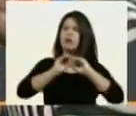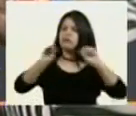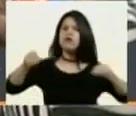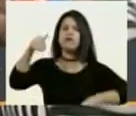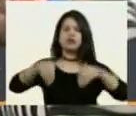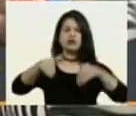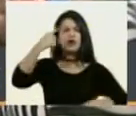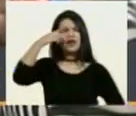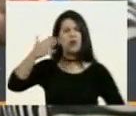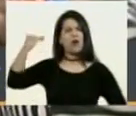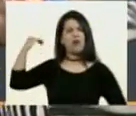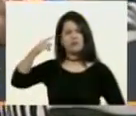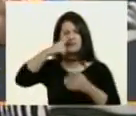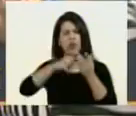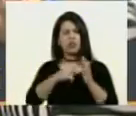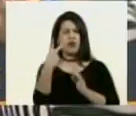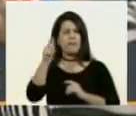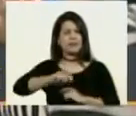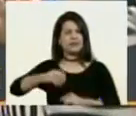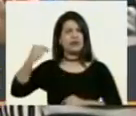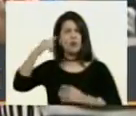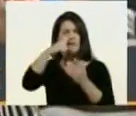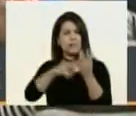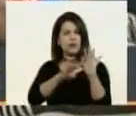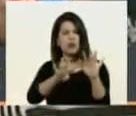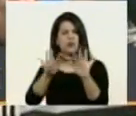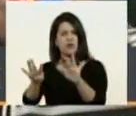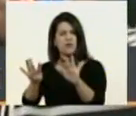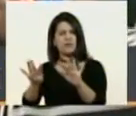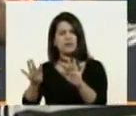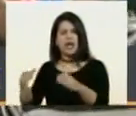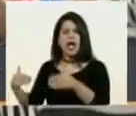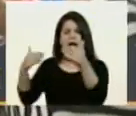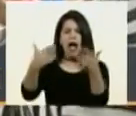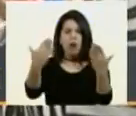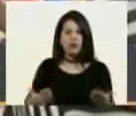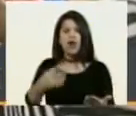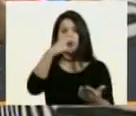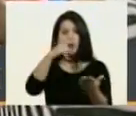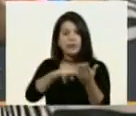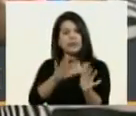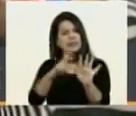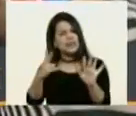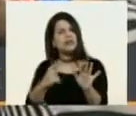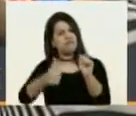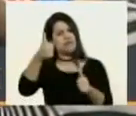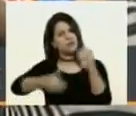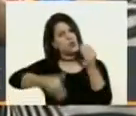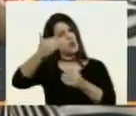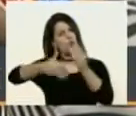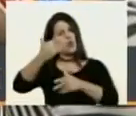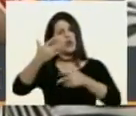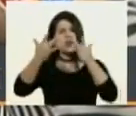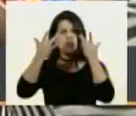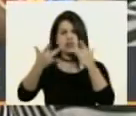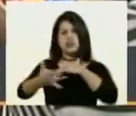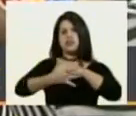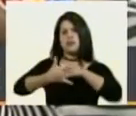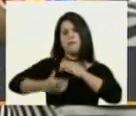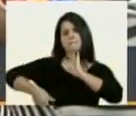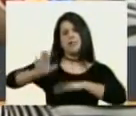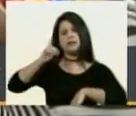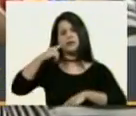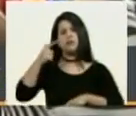que fue, y era el año 99, no estamos en el año 99, estamos en el año 2017, todo está automatizado, todo está